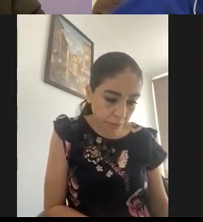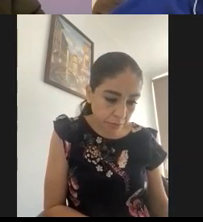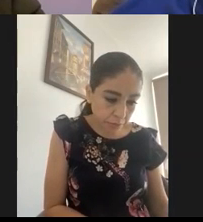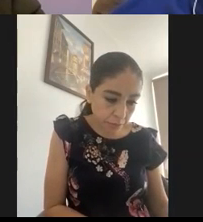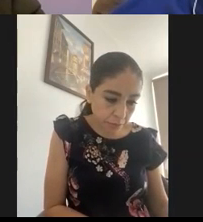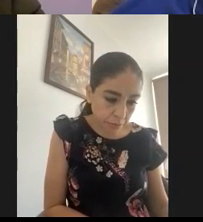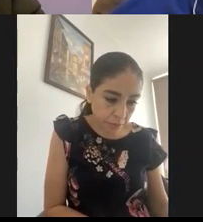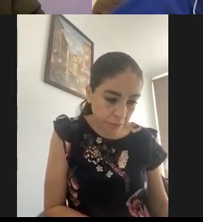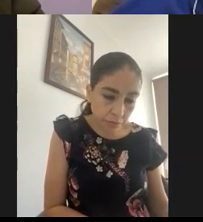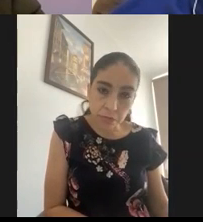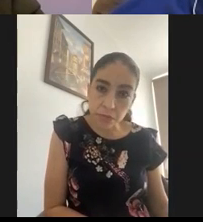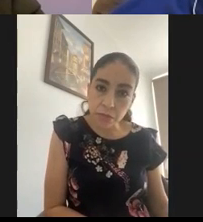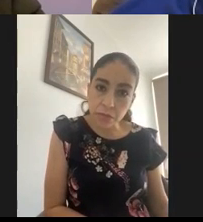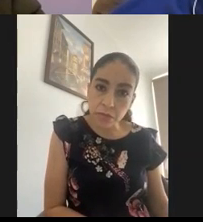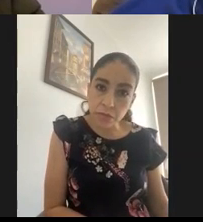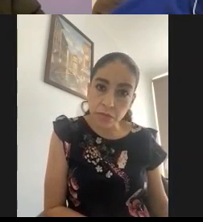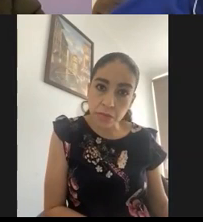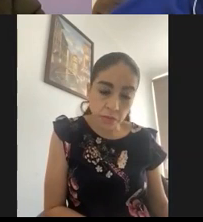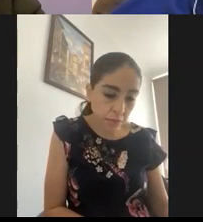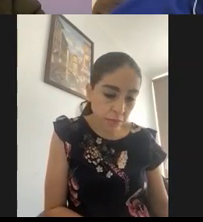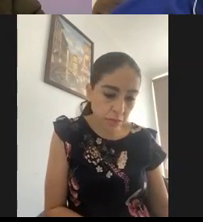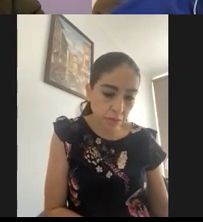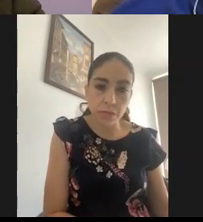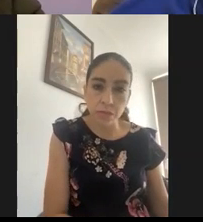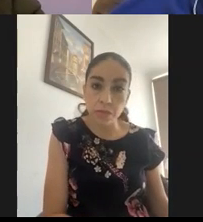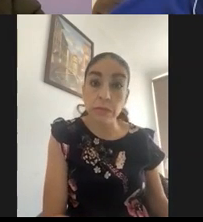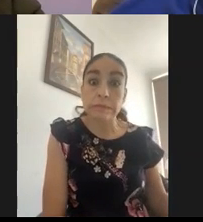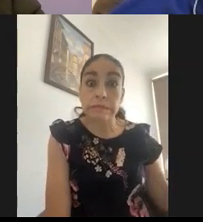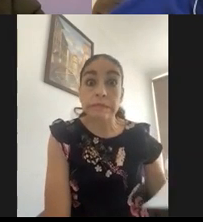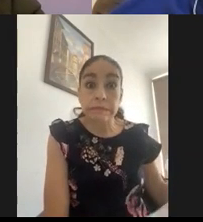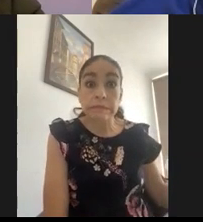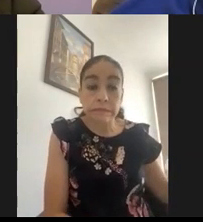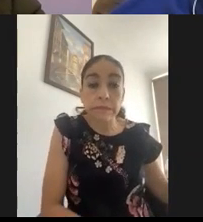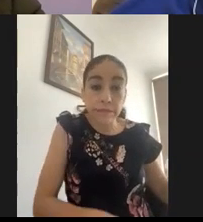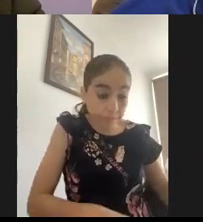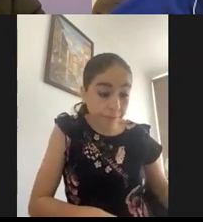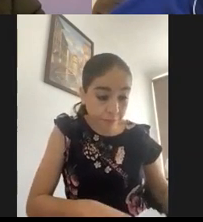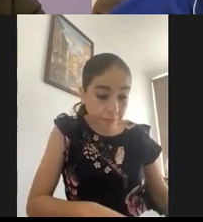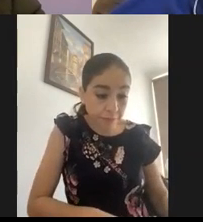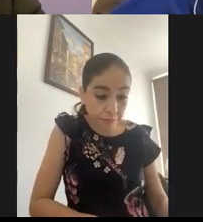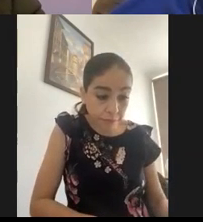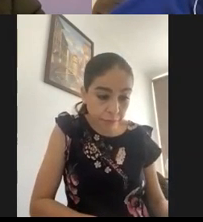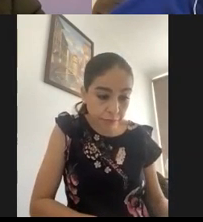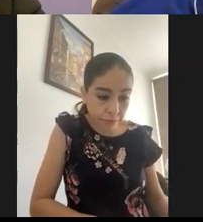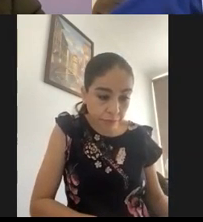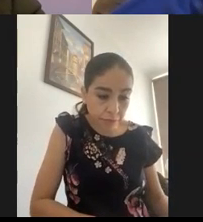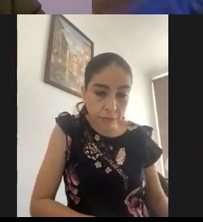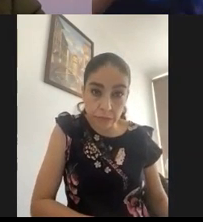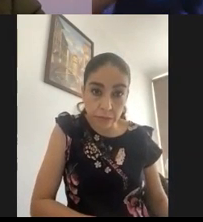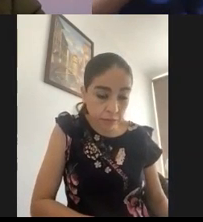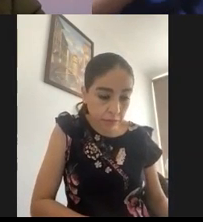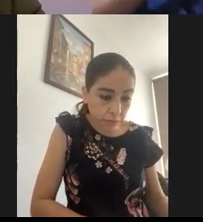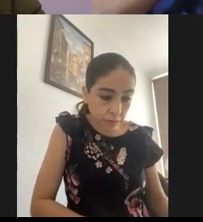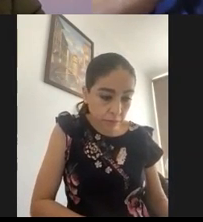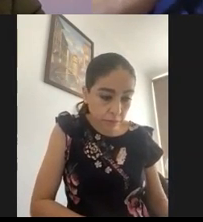tomar técnicas, estrategias, métodos, y se ve que lo han hecho de una manera